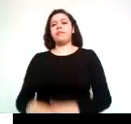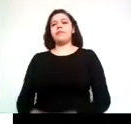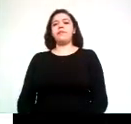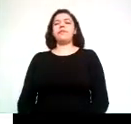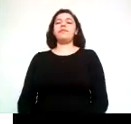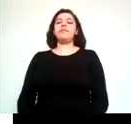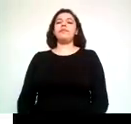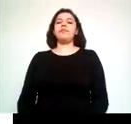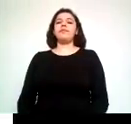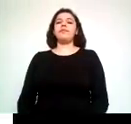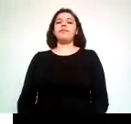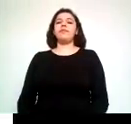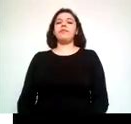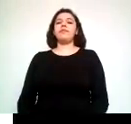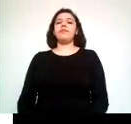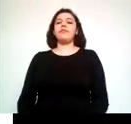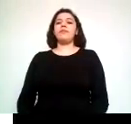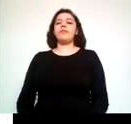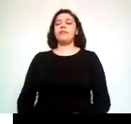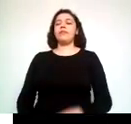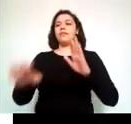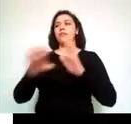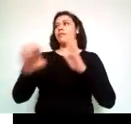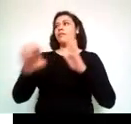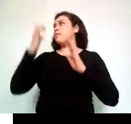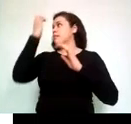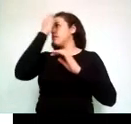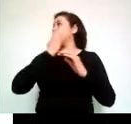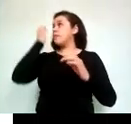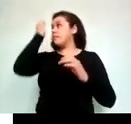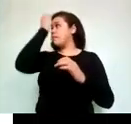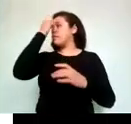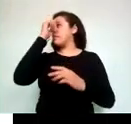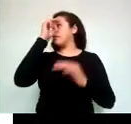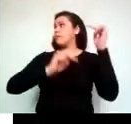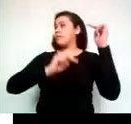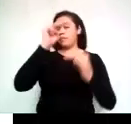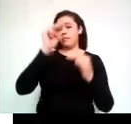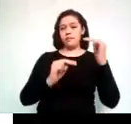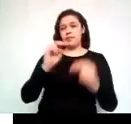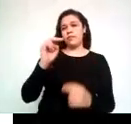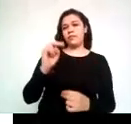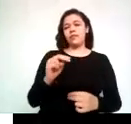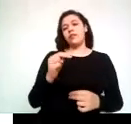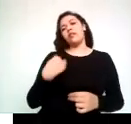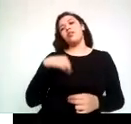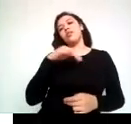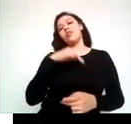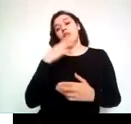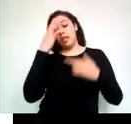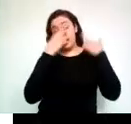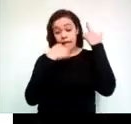En un ejemplo de un análisis por categoría, vamos a evaluar la categoría